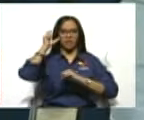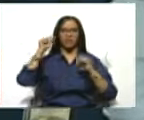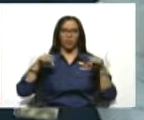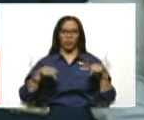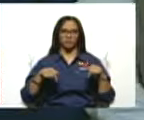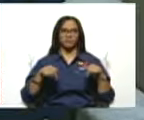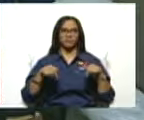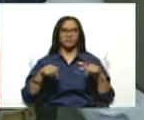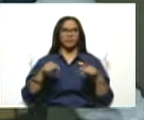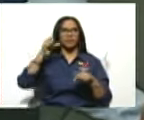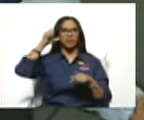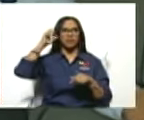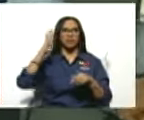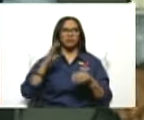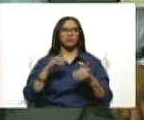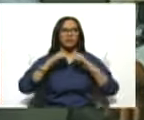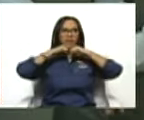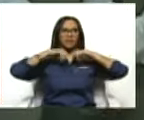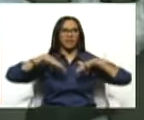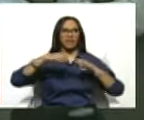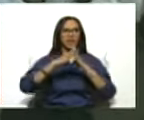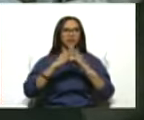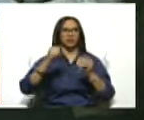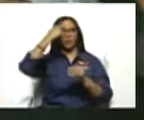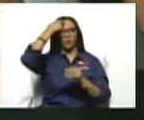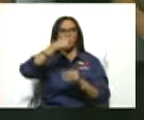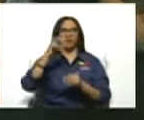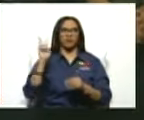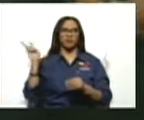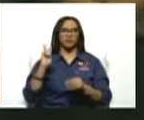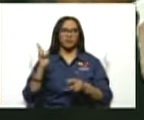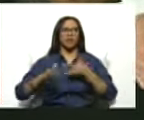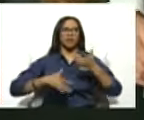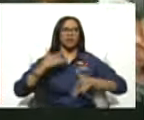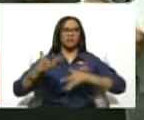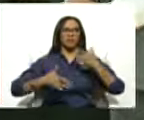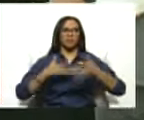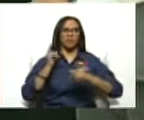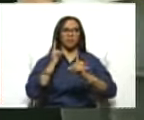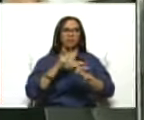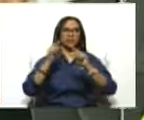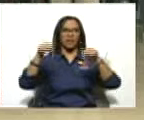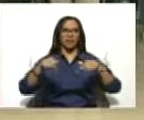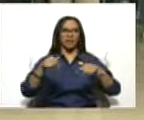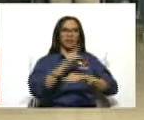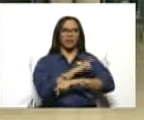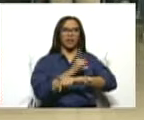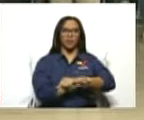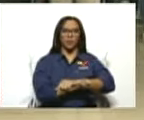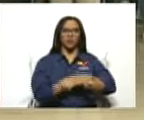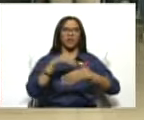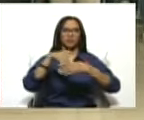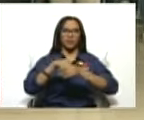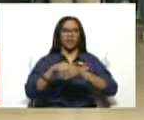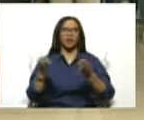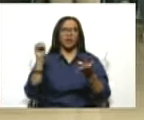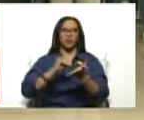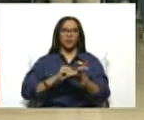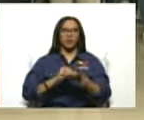hoy. Dios bendiga pues a todo el pueblo de Venezuela y nos sentimos desde aquí, desde el Poder Electoral,